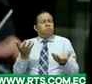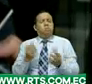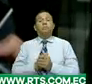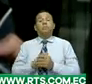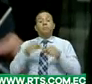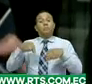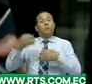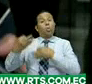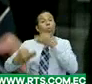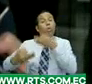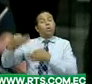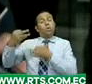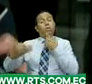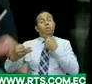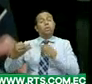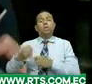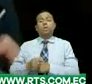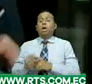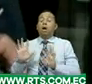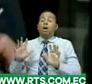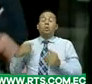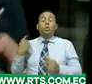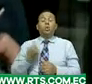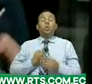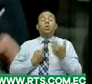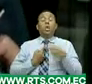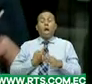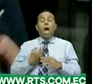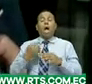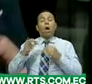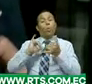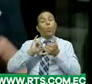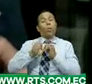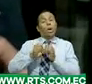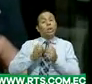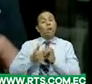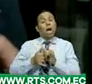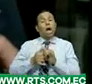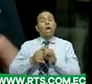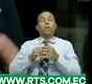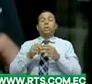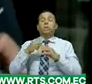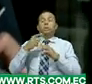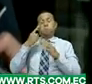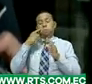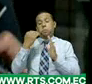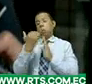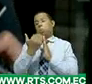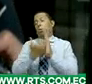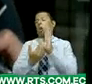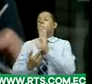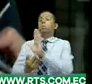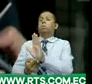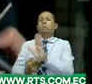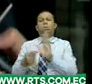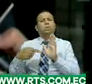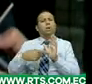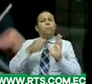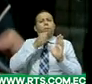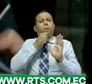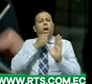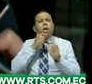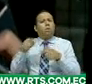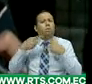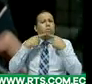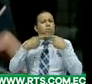hecho alusión a la existencia de unos supuestos chats sin dar cuenta de su contenido, sin explicar qué dicen. En otros momentos de la